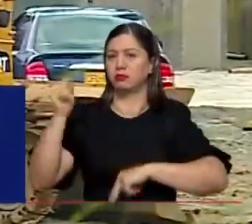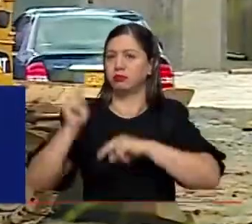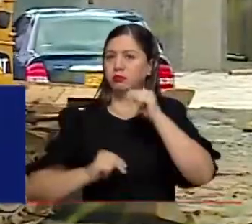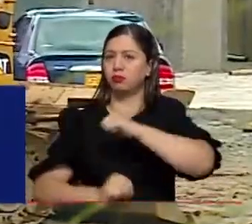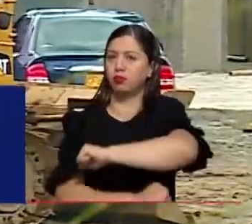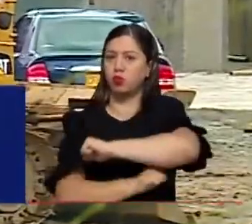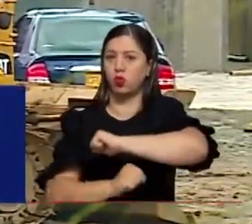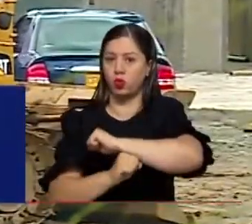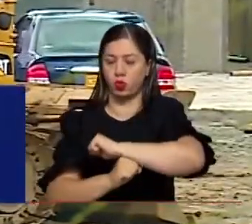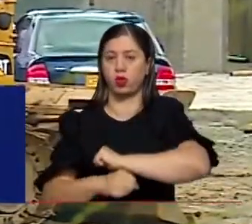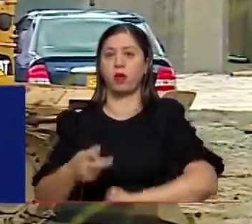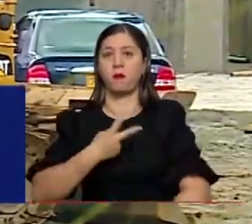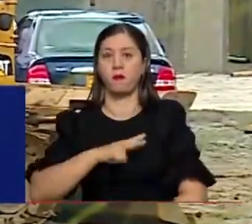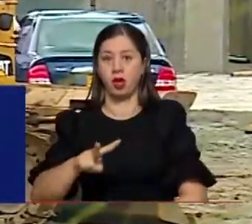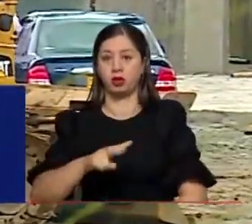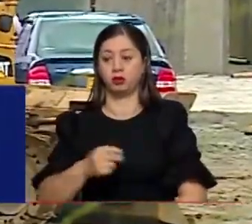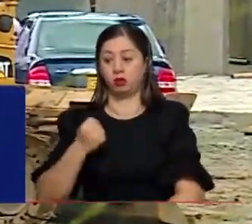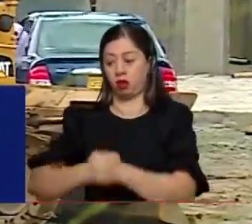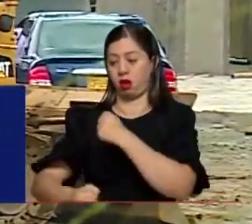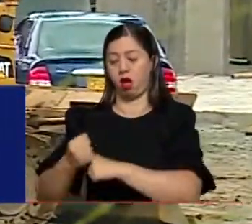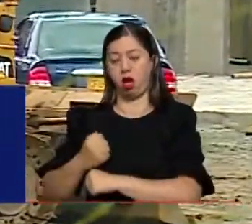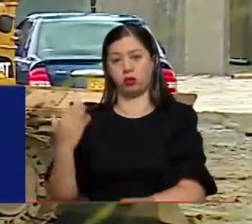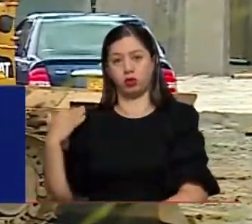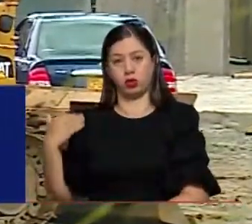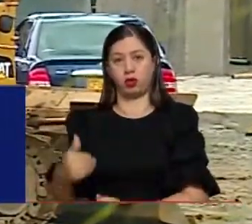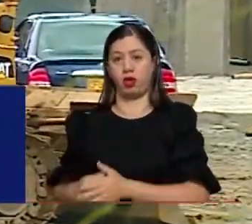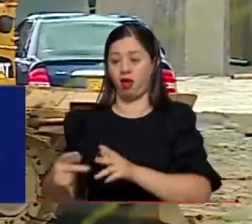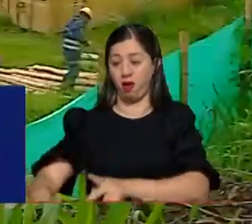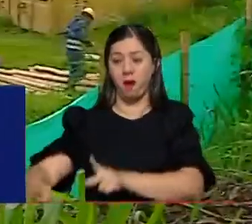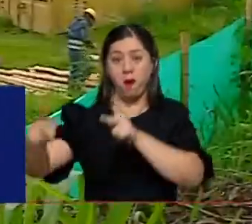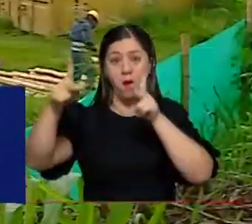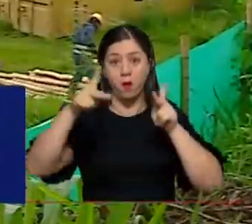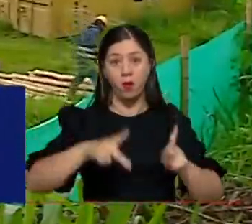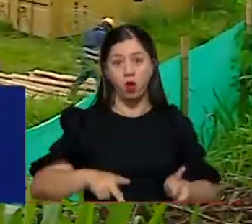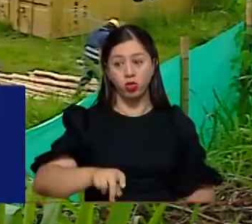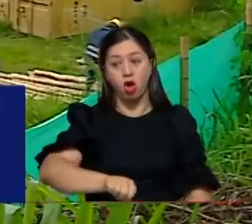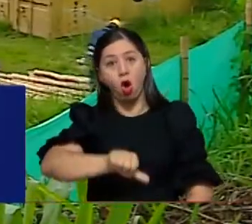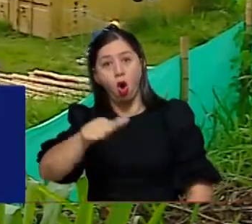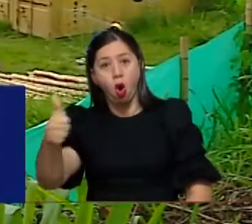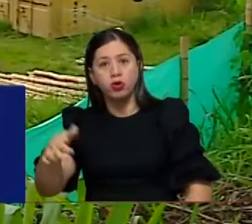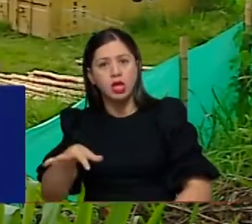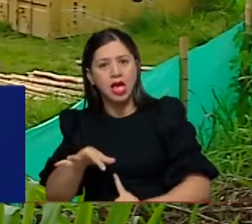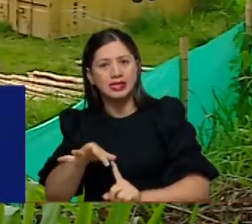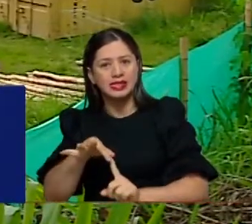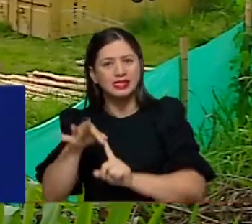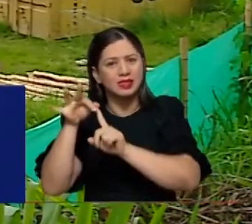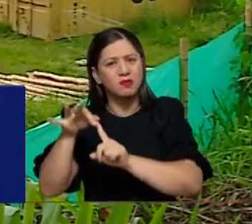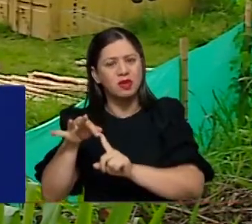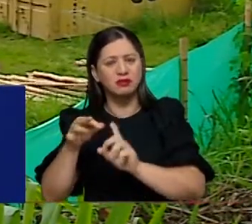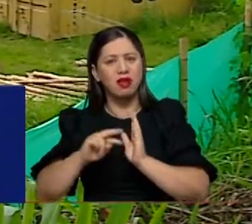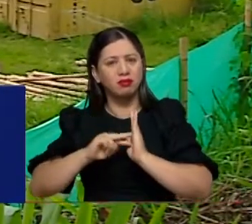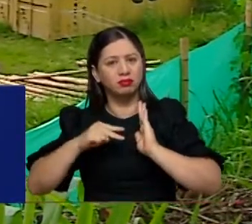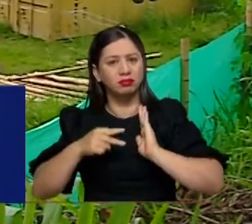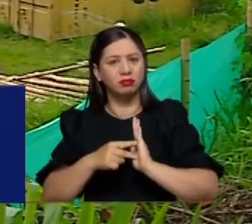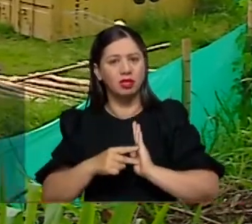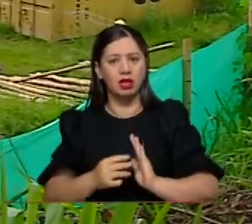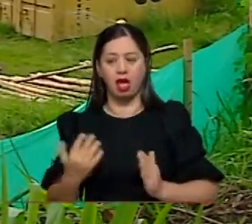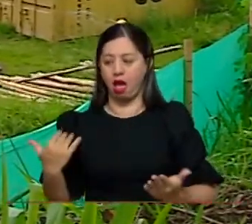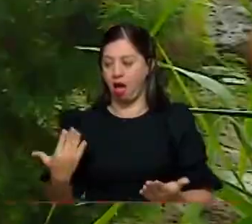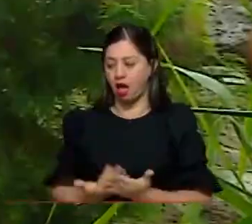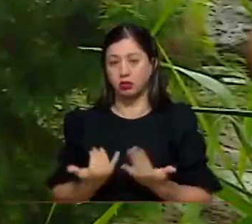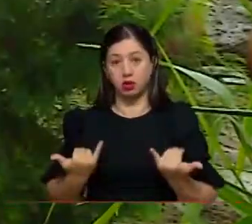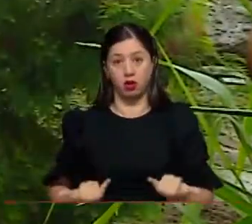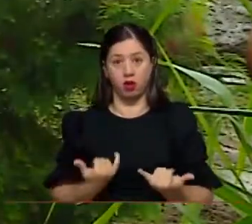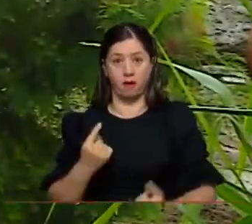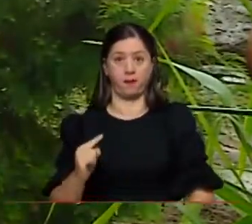en el Valle del Cauca en los últimos años. Ese puente, no hay un puente de esas especificaciones técnicas que se haya hecho hasta el